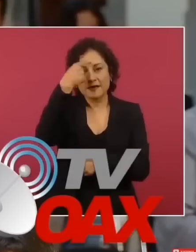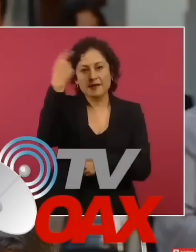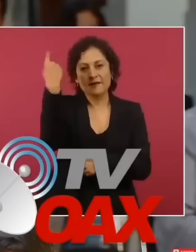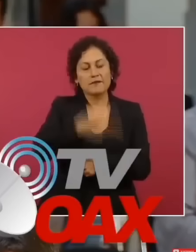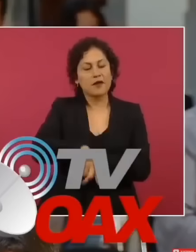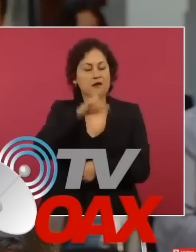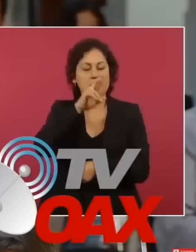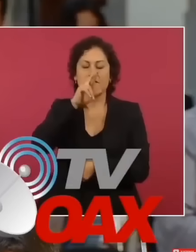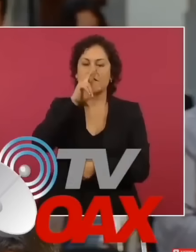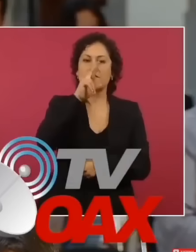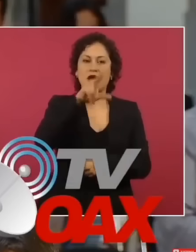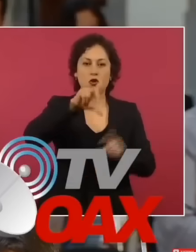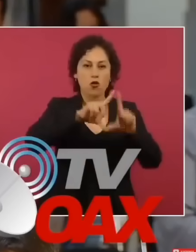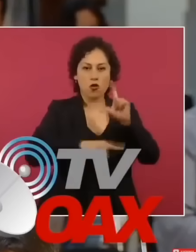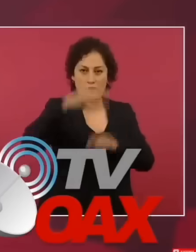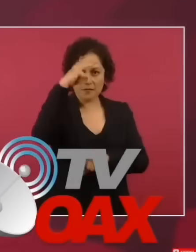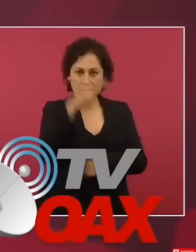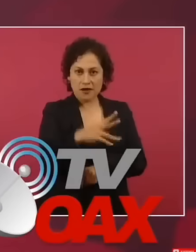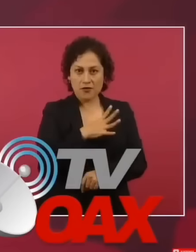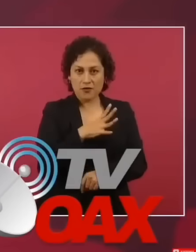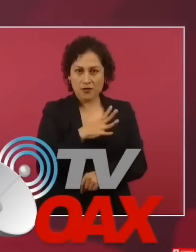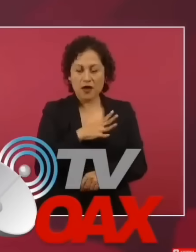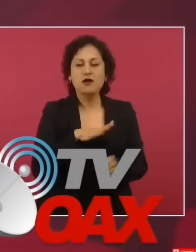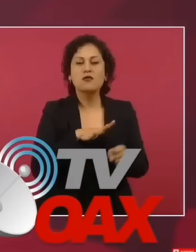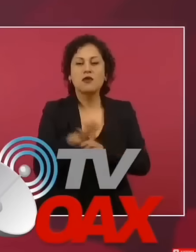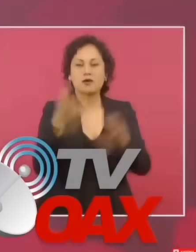México, su gente. Bravo, muchas gracias. Bravo.